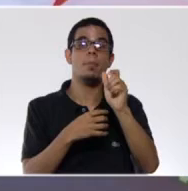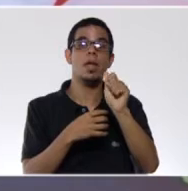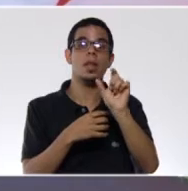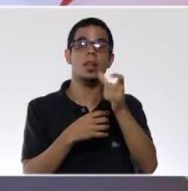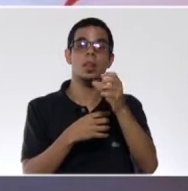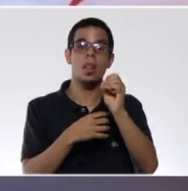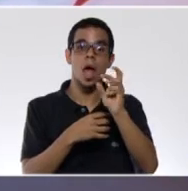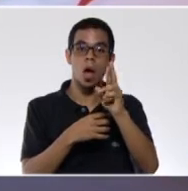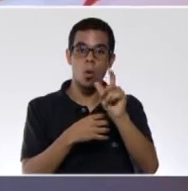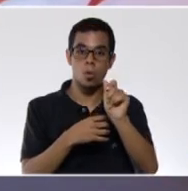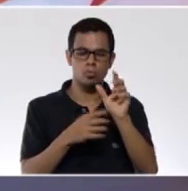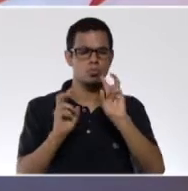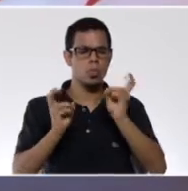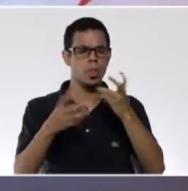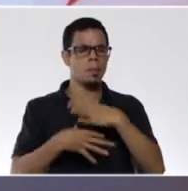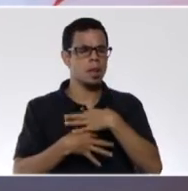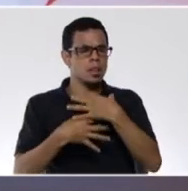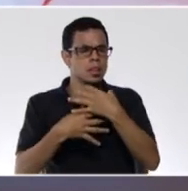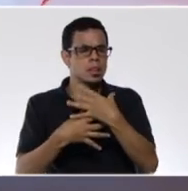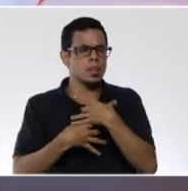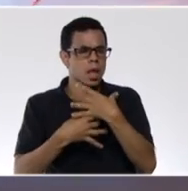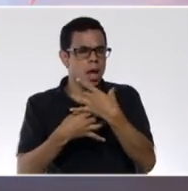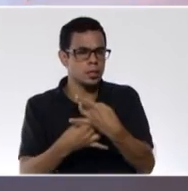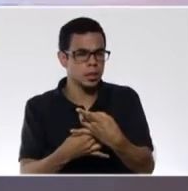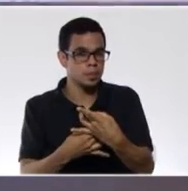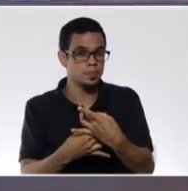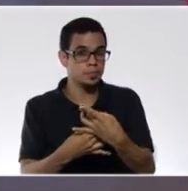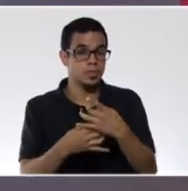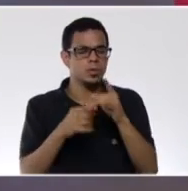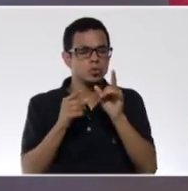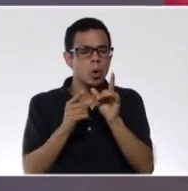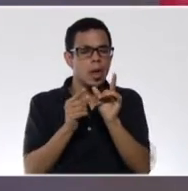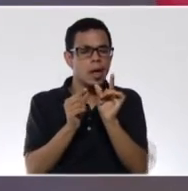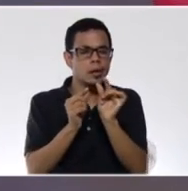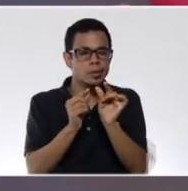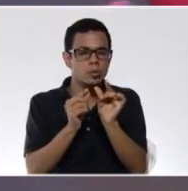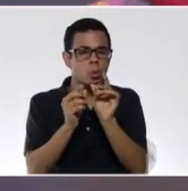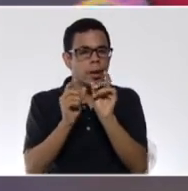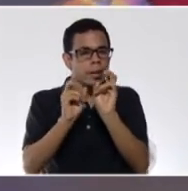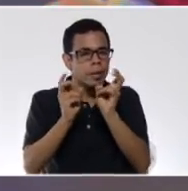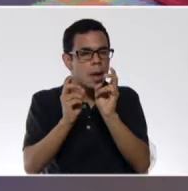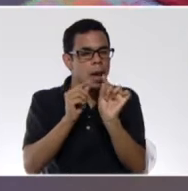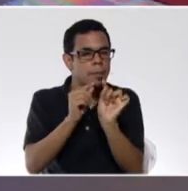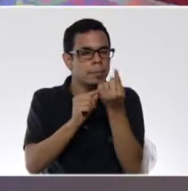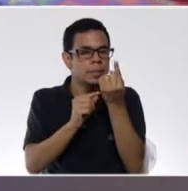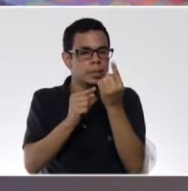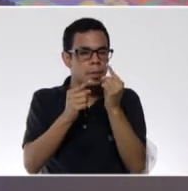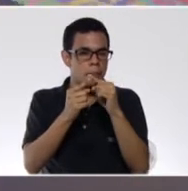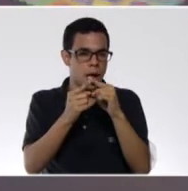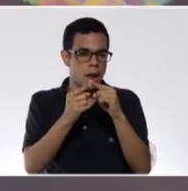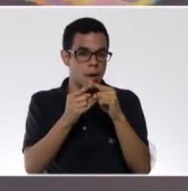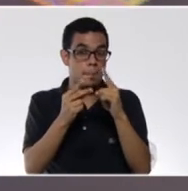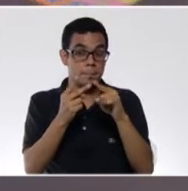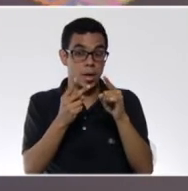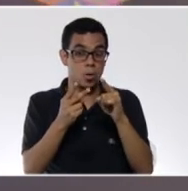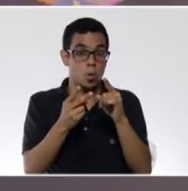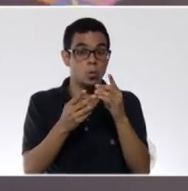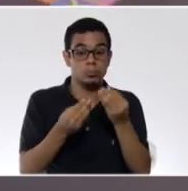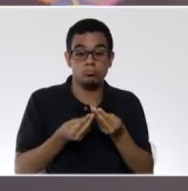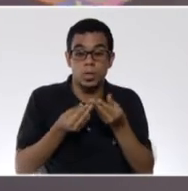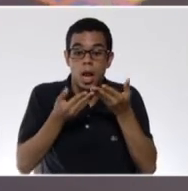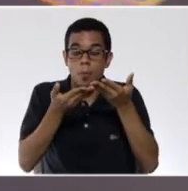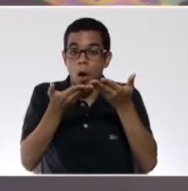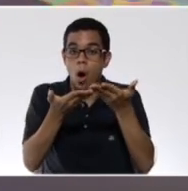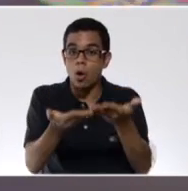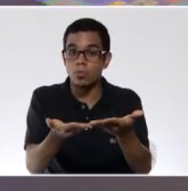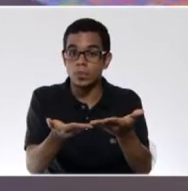perder. Sí, Anja, y eso es solo un pequeño abreboca porque lo que tenemos hoy es muy interesante, así como siempre ofrecemos, además de nuestros programas,